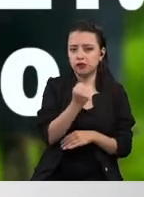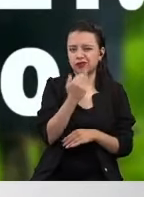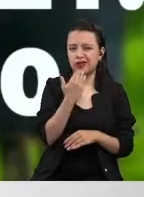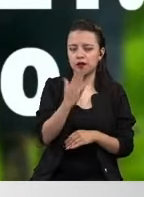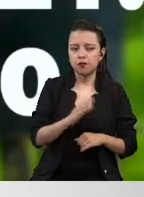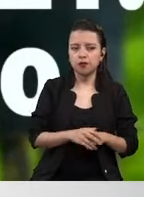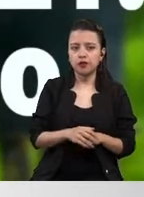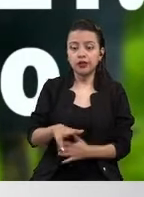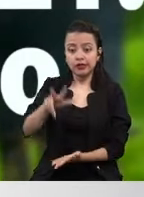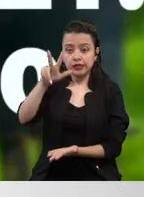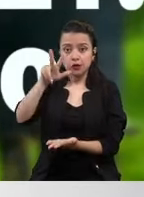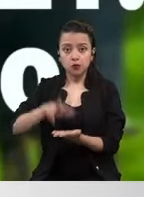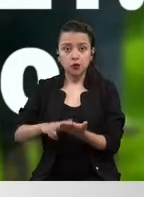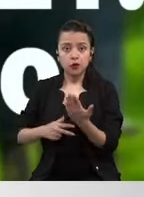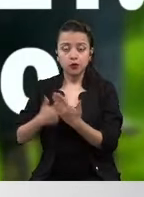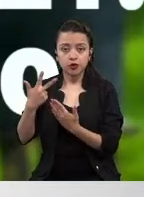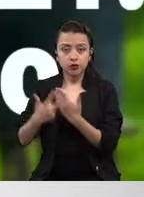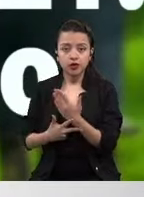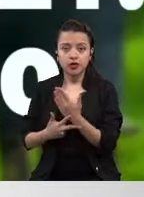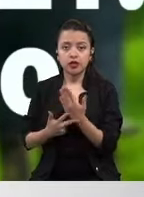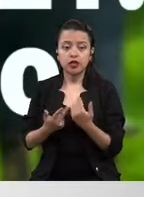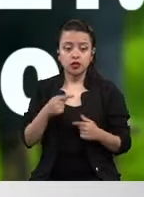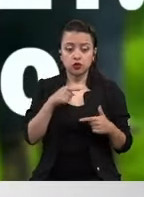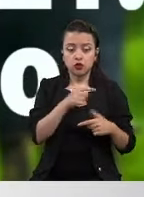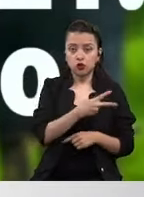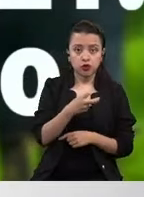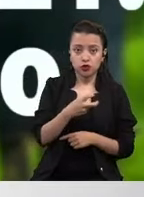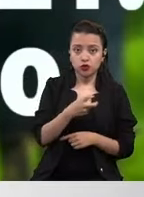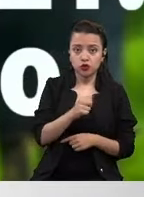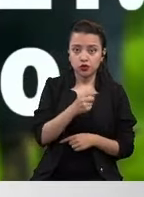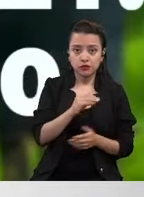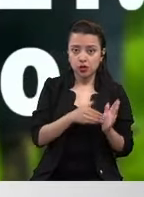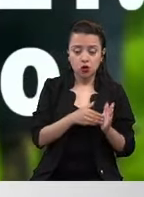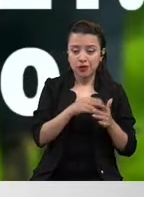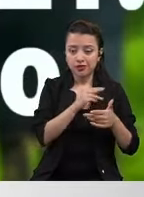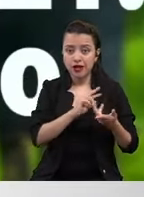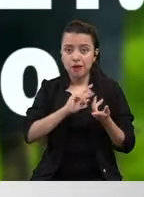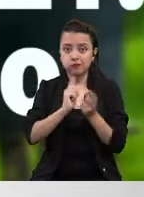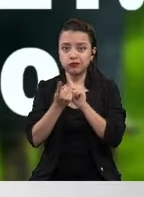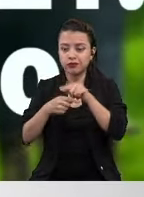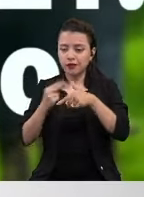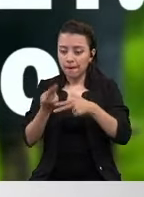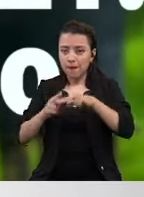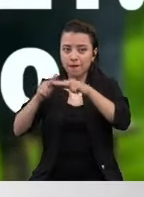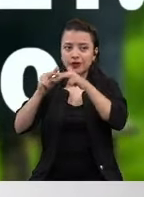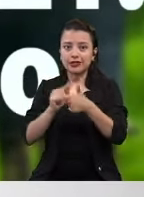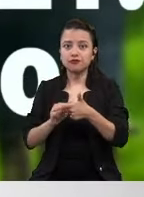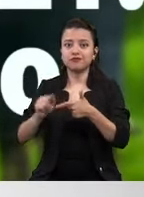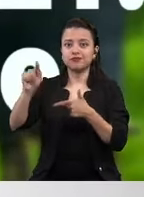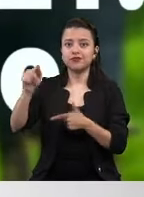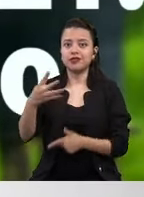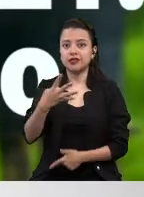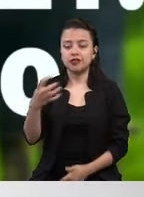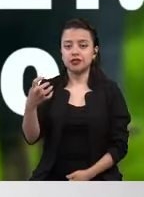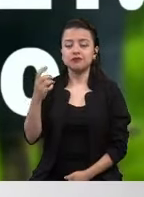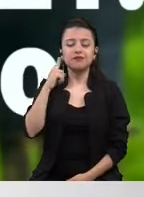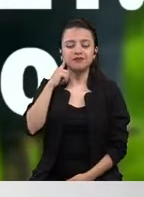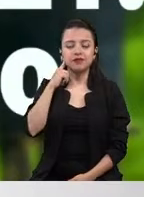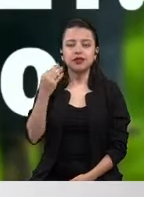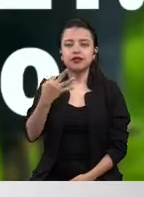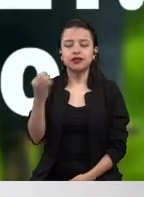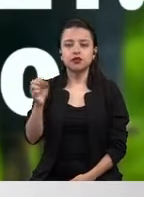si se aprueba este proyecto de ley pasaría a recibir 2 395,000 pes que sería ese aumento